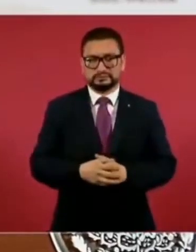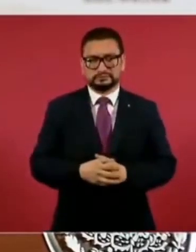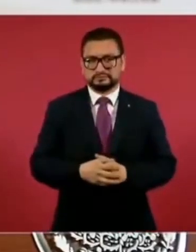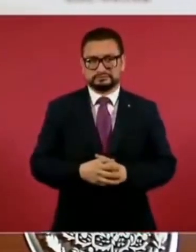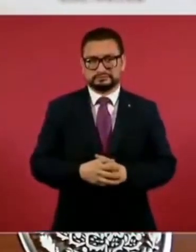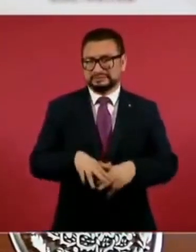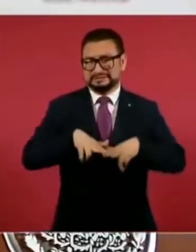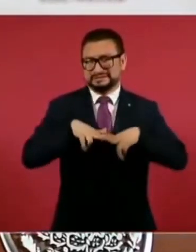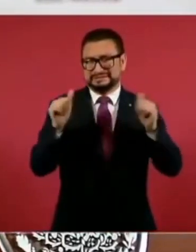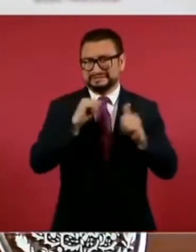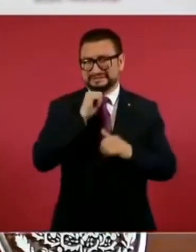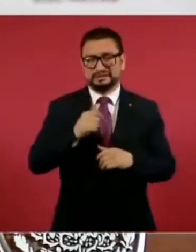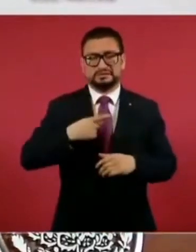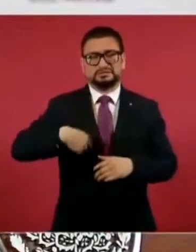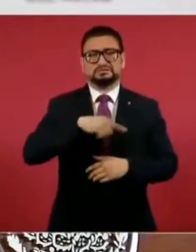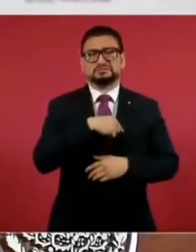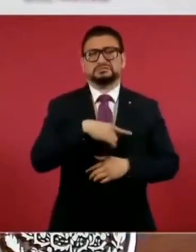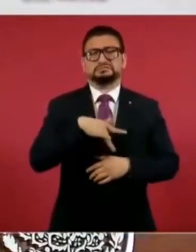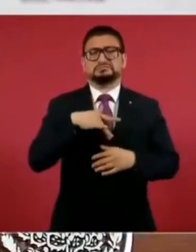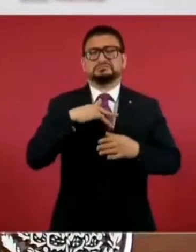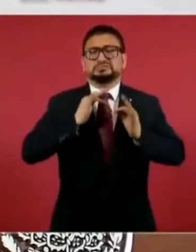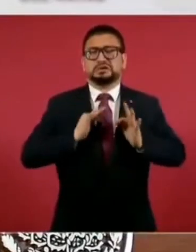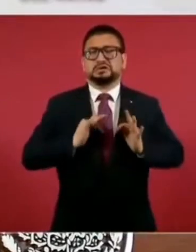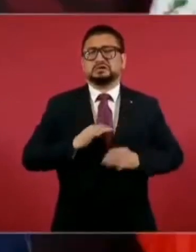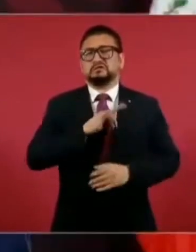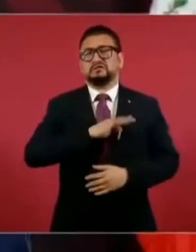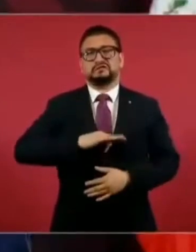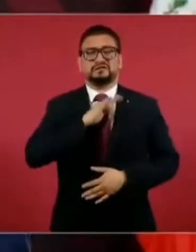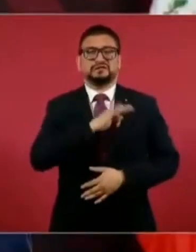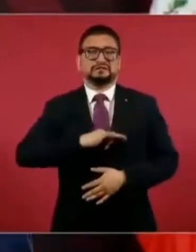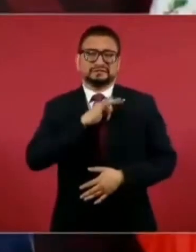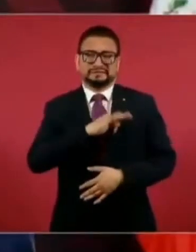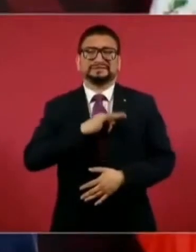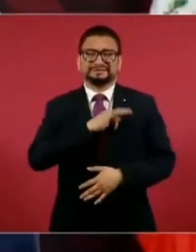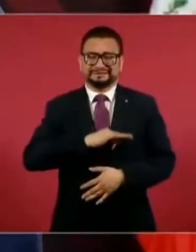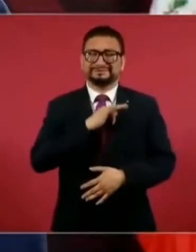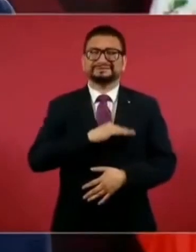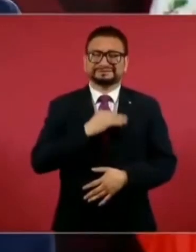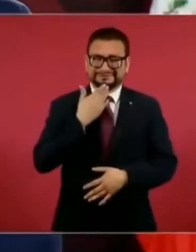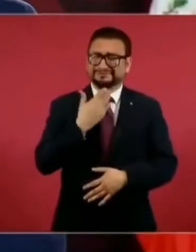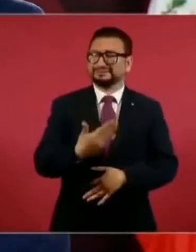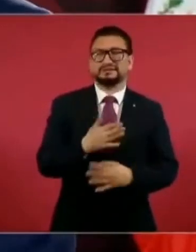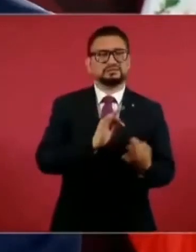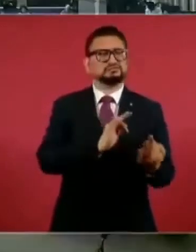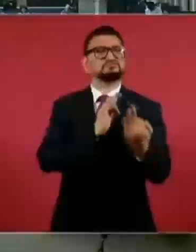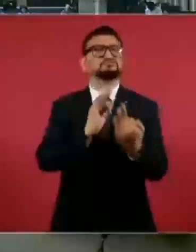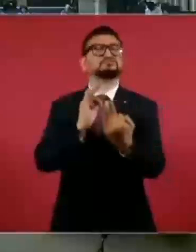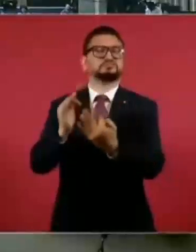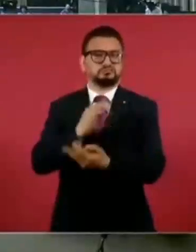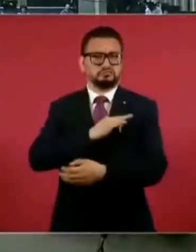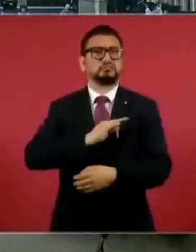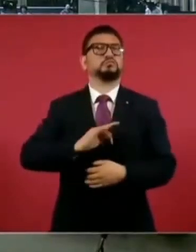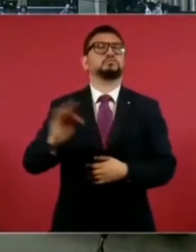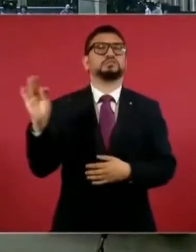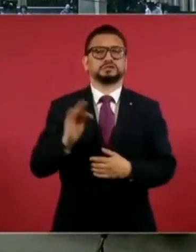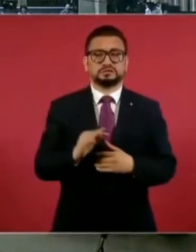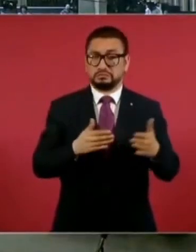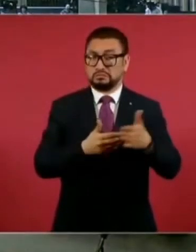absolutamente. Se siente uno muy feliz. Puede uno enfrentar cualquier